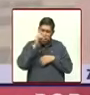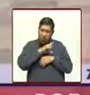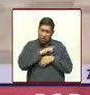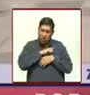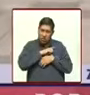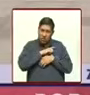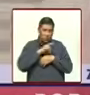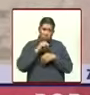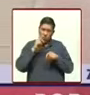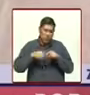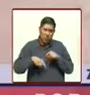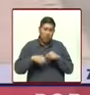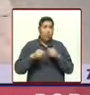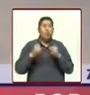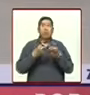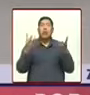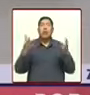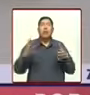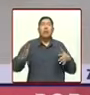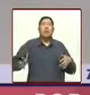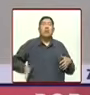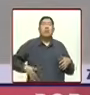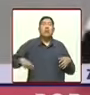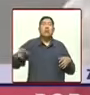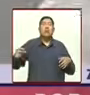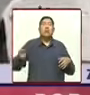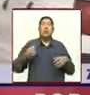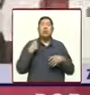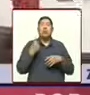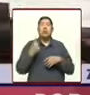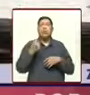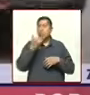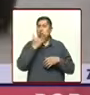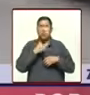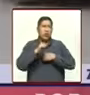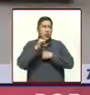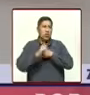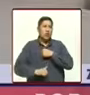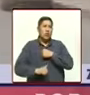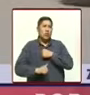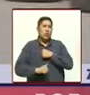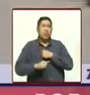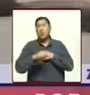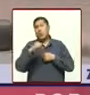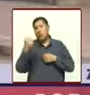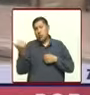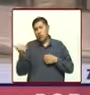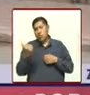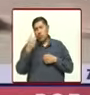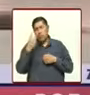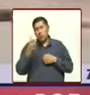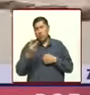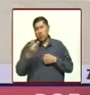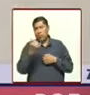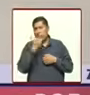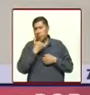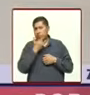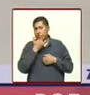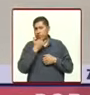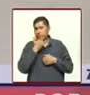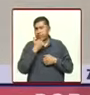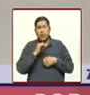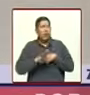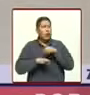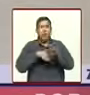canes justamente en este sector. Ahí vemos uno que estaría herido, y el otro que, como ustedes pueden observar,